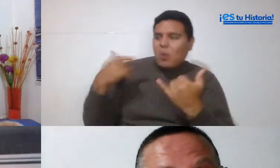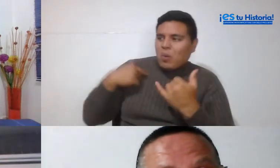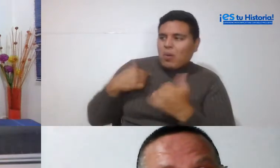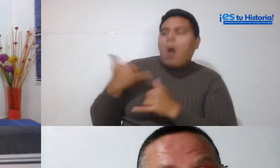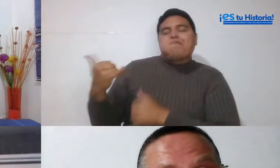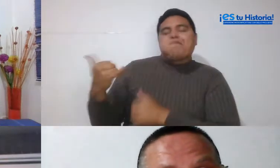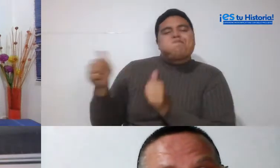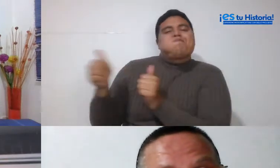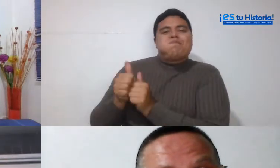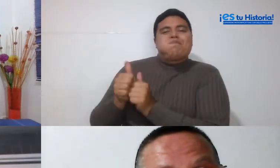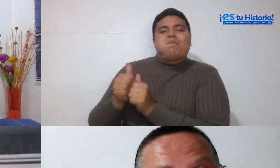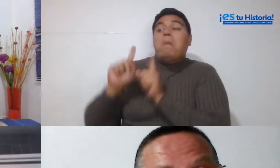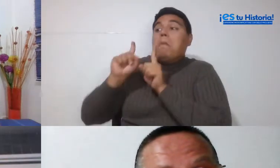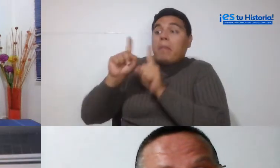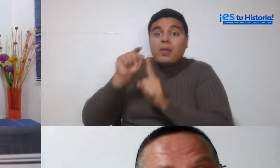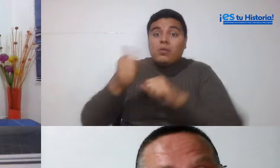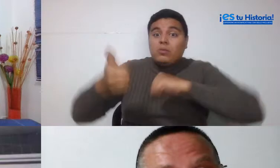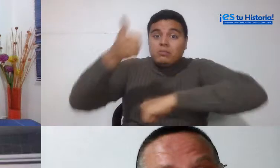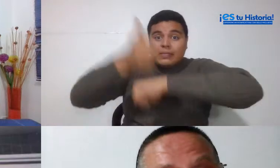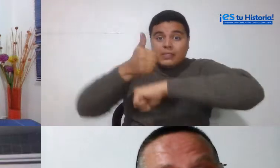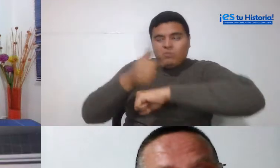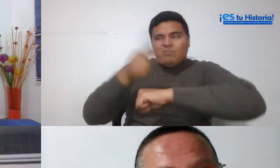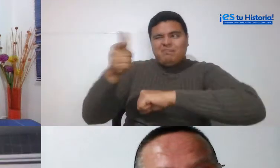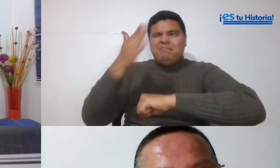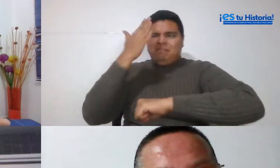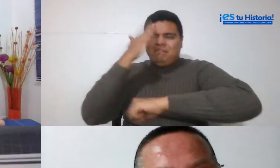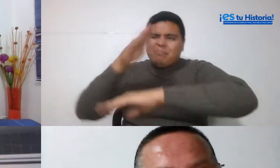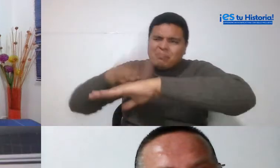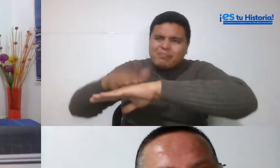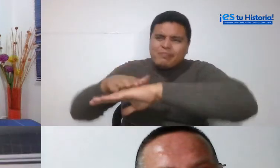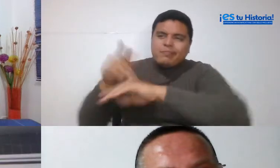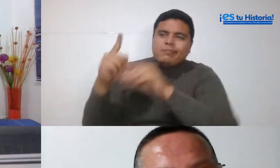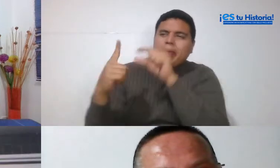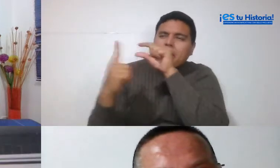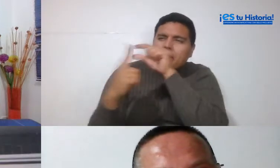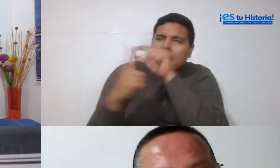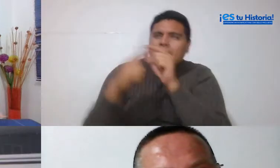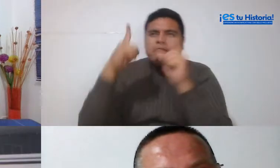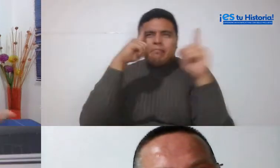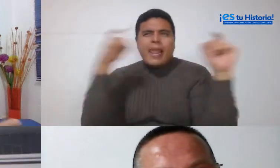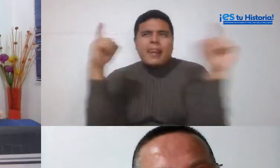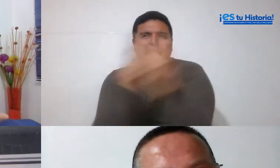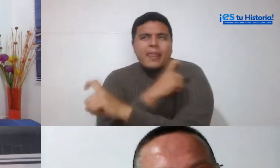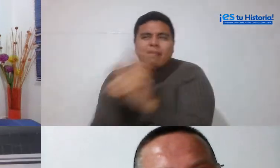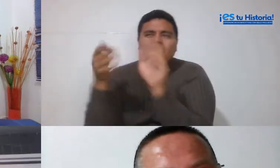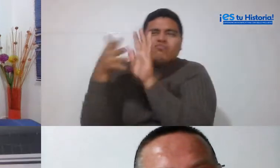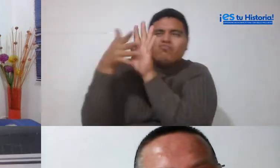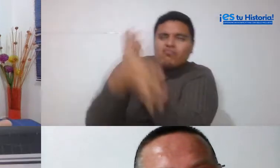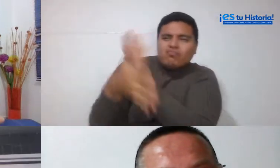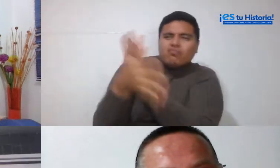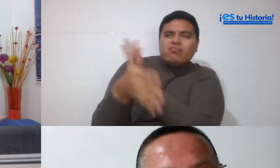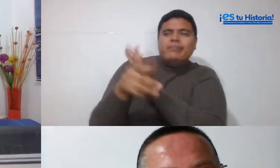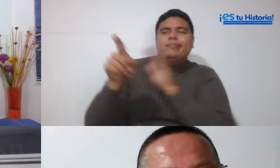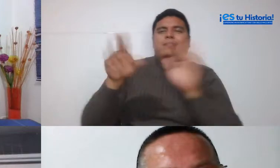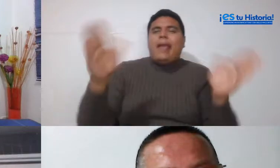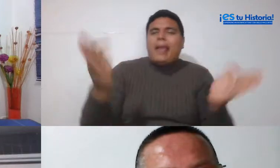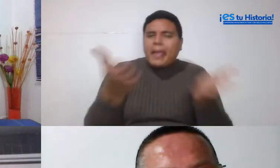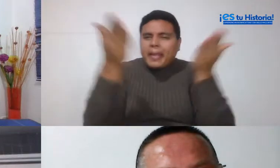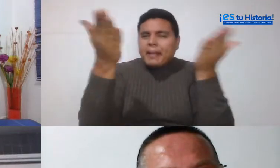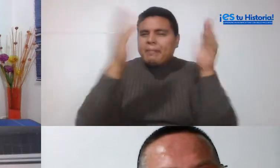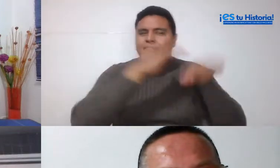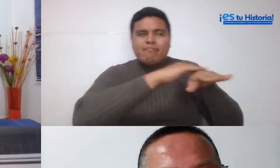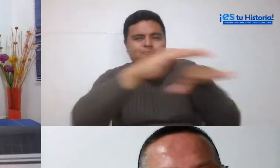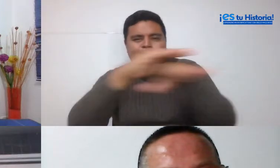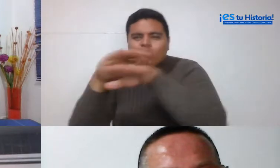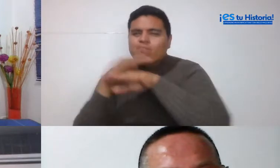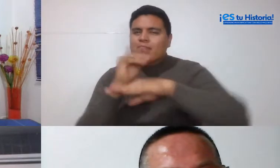usted, la primera parte del programa, una reflexión y también invitar, de pronto convidar o también animar a las otras instituciones para